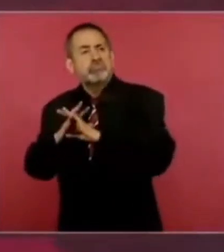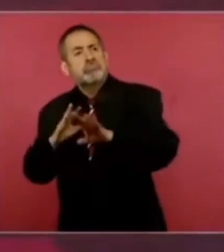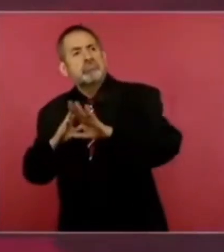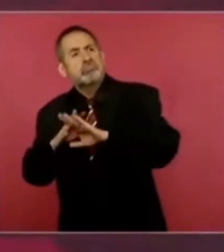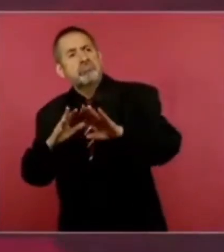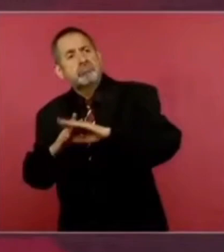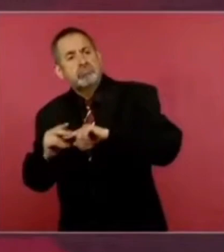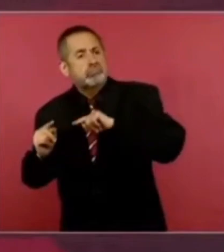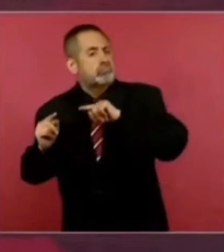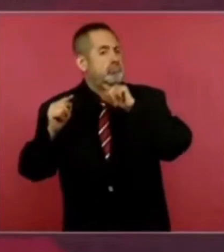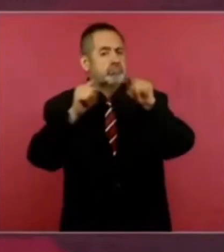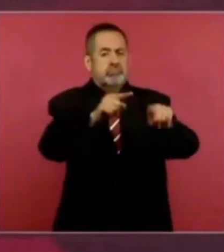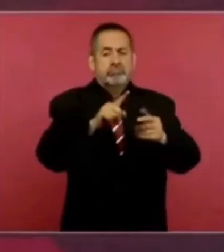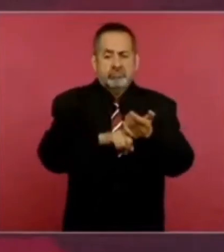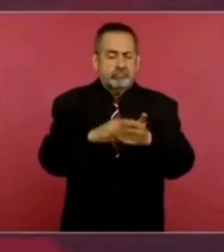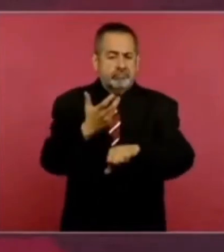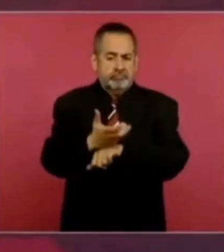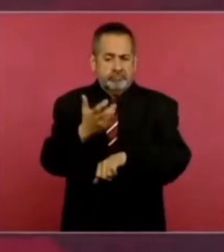Estados Unidos.